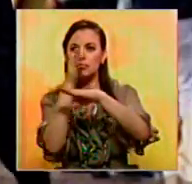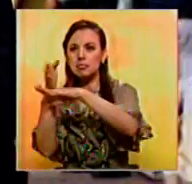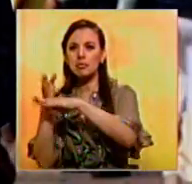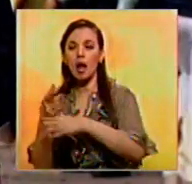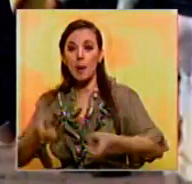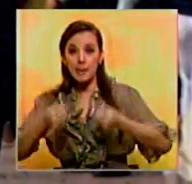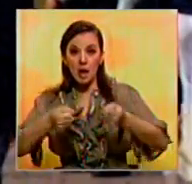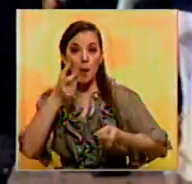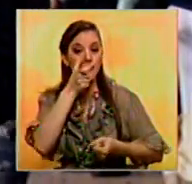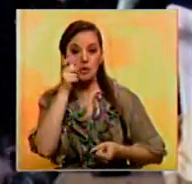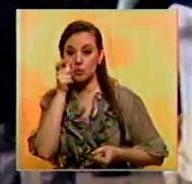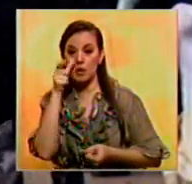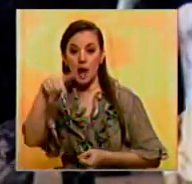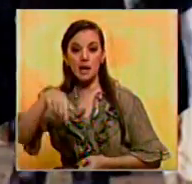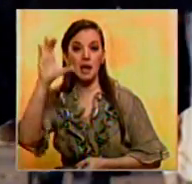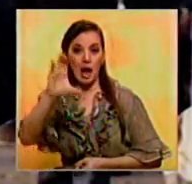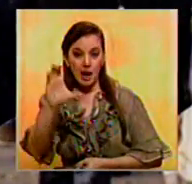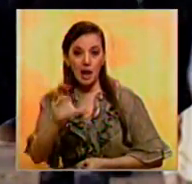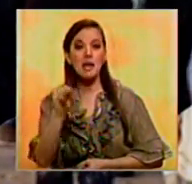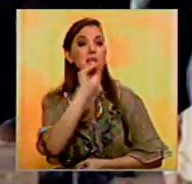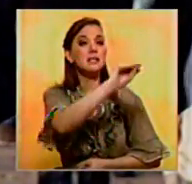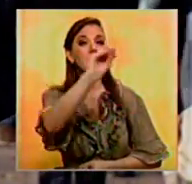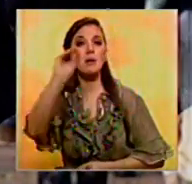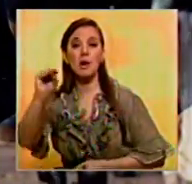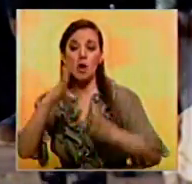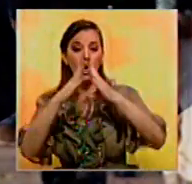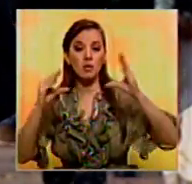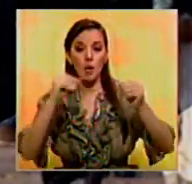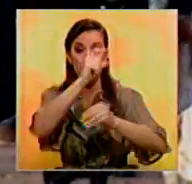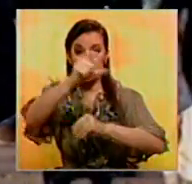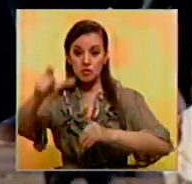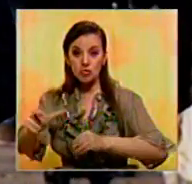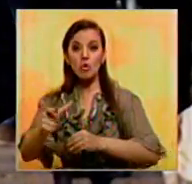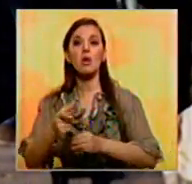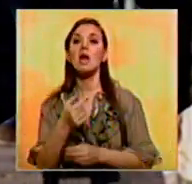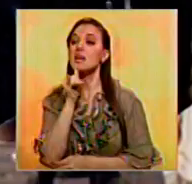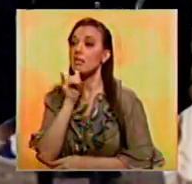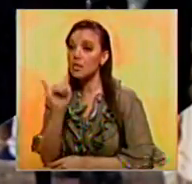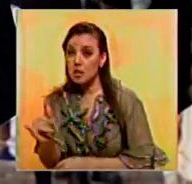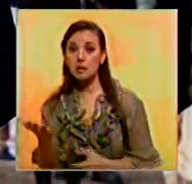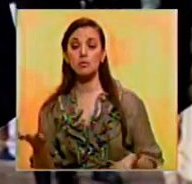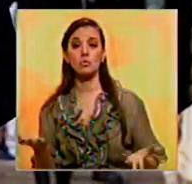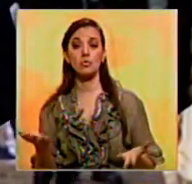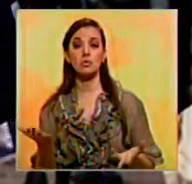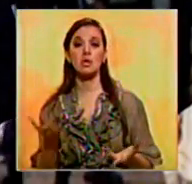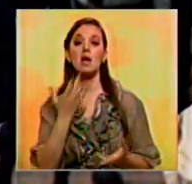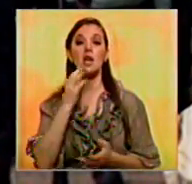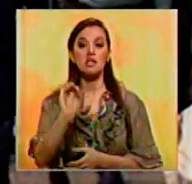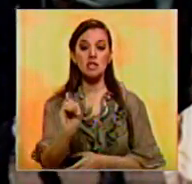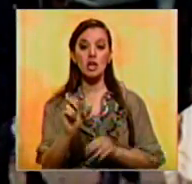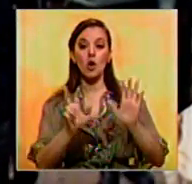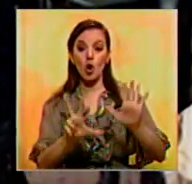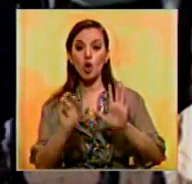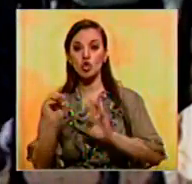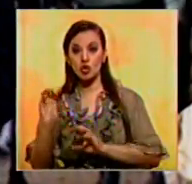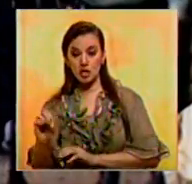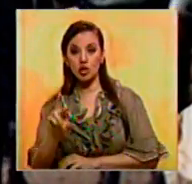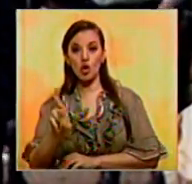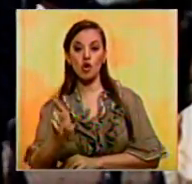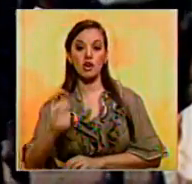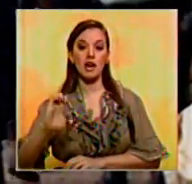mercados populares de la Gran Caracas. Exhortaron a la colectividad en general a realizar sus respectivas denuncias a través del 0800 Reclama y